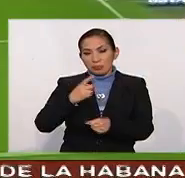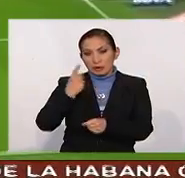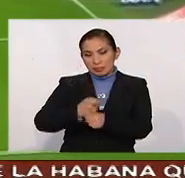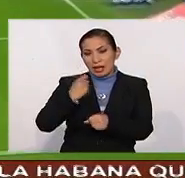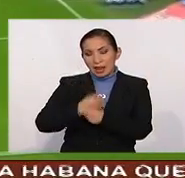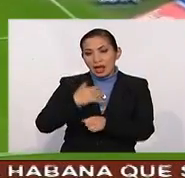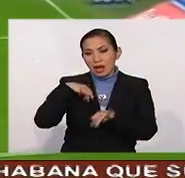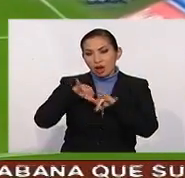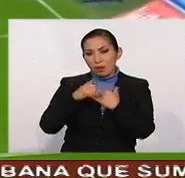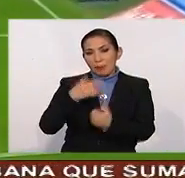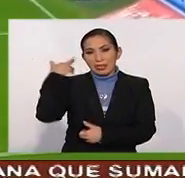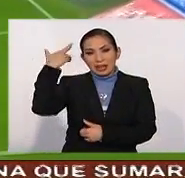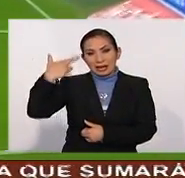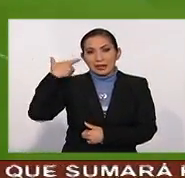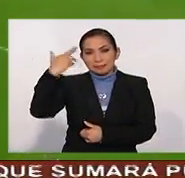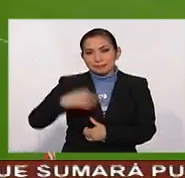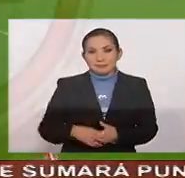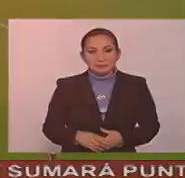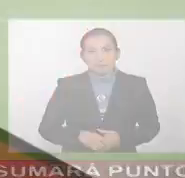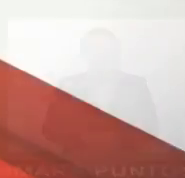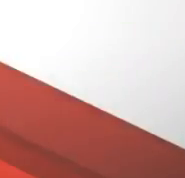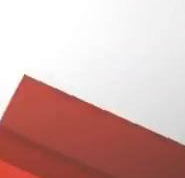final de la Copa del Rey.